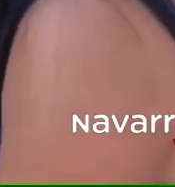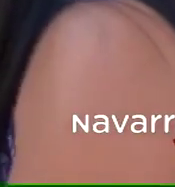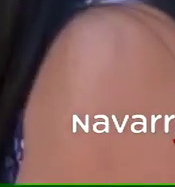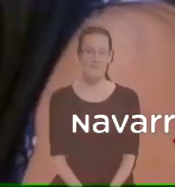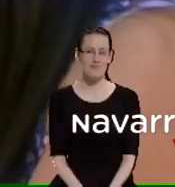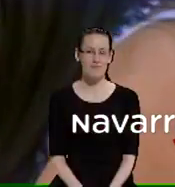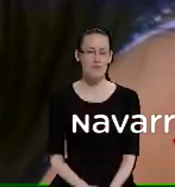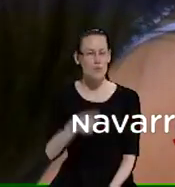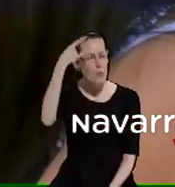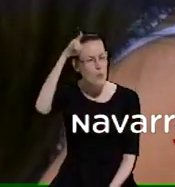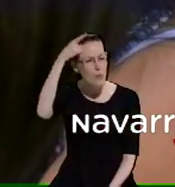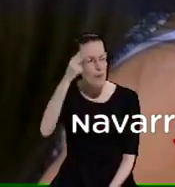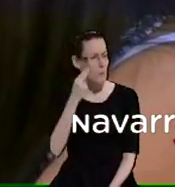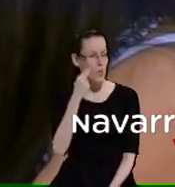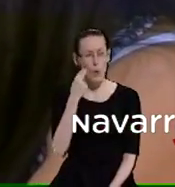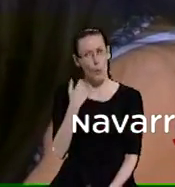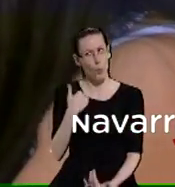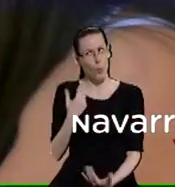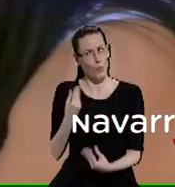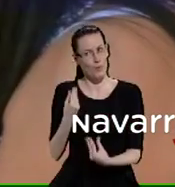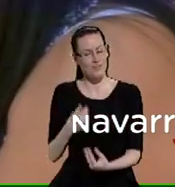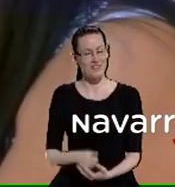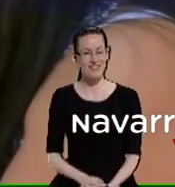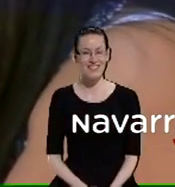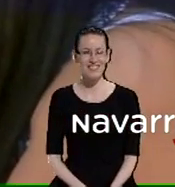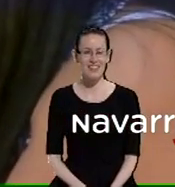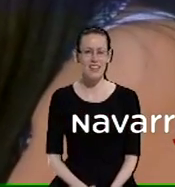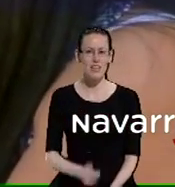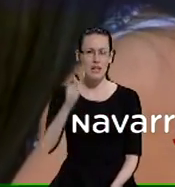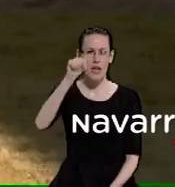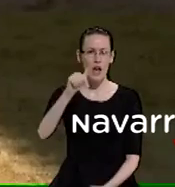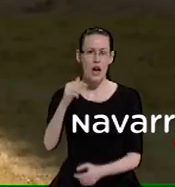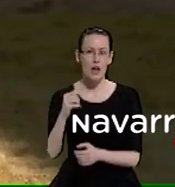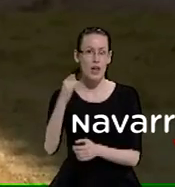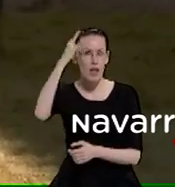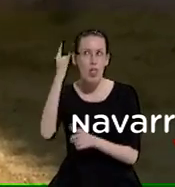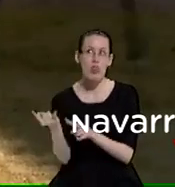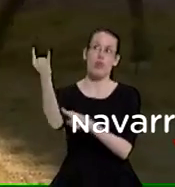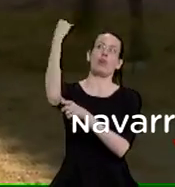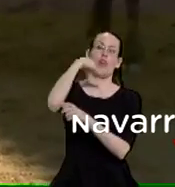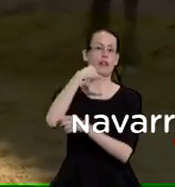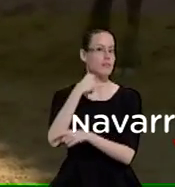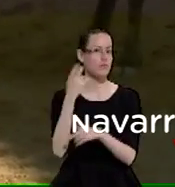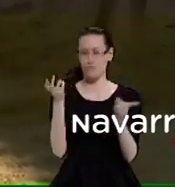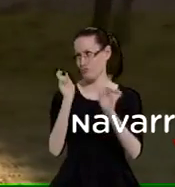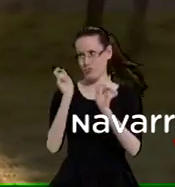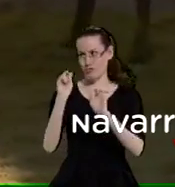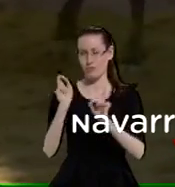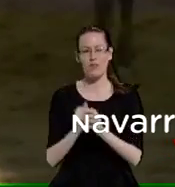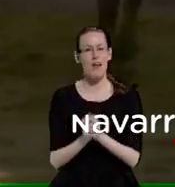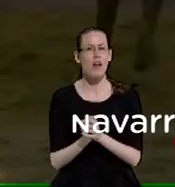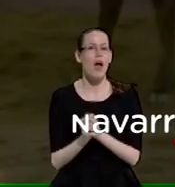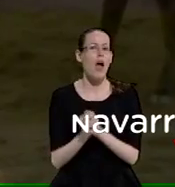¿Le da miedo a la vaca? Mucho. ¿Y no le da? ¿Aquí puede llegar o no? No, qué va. A